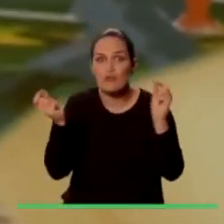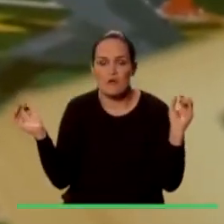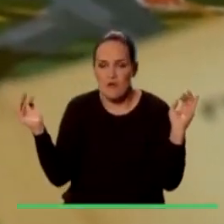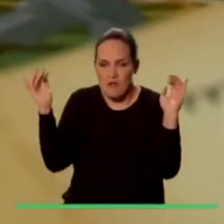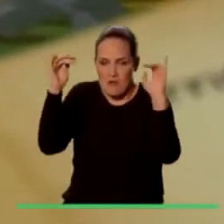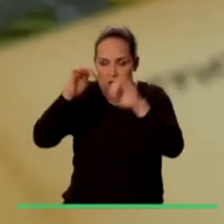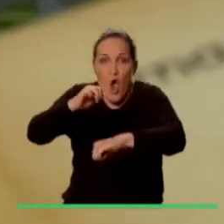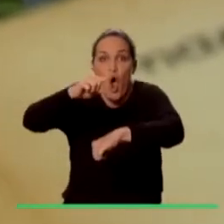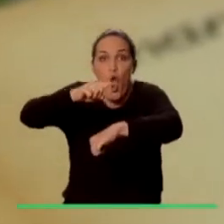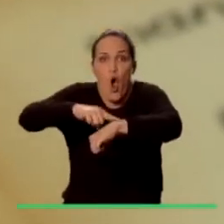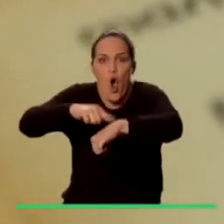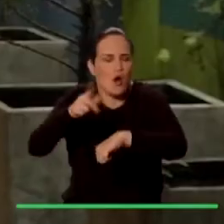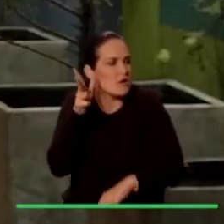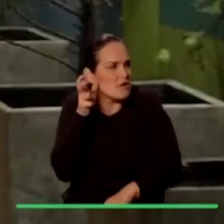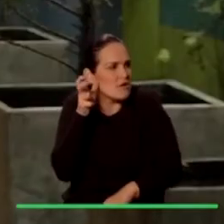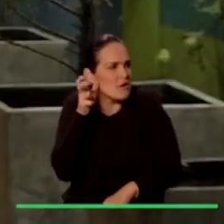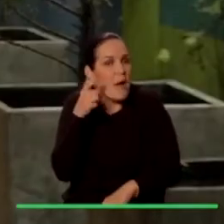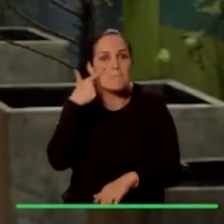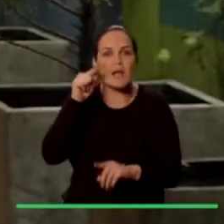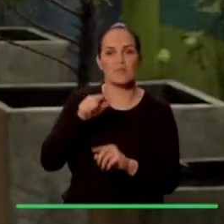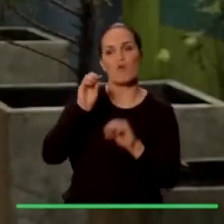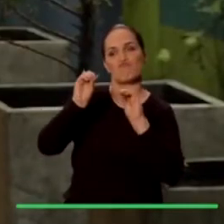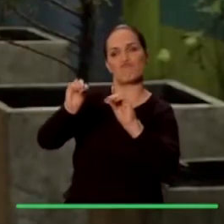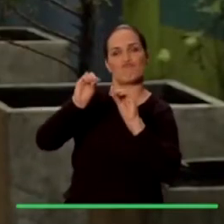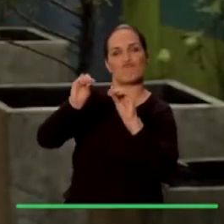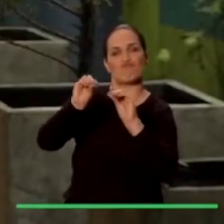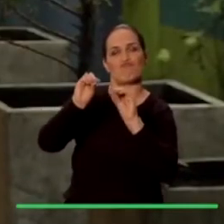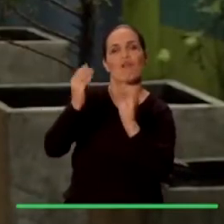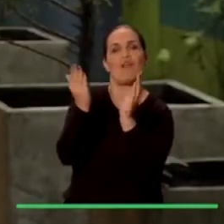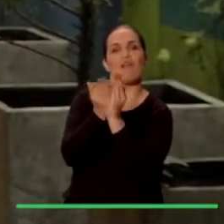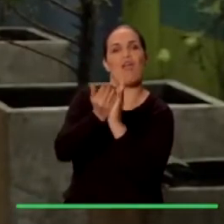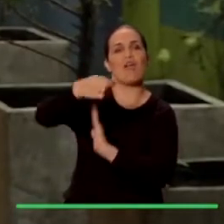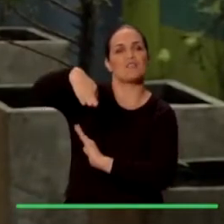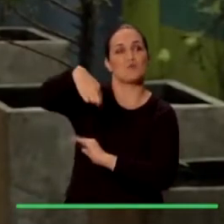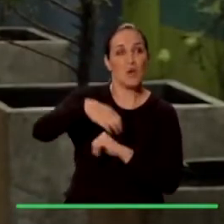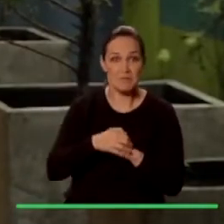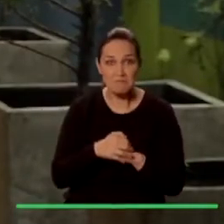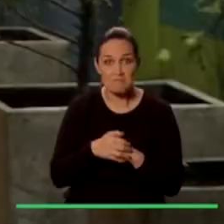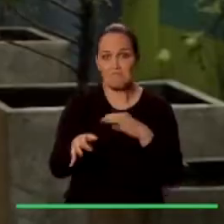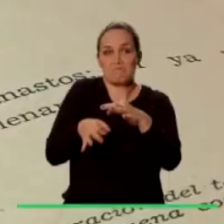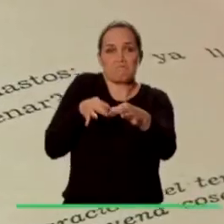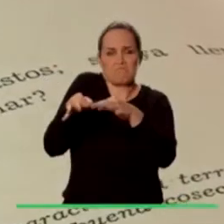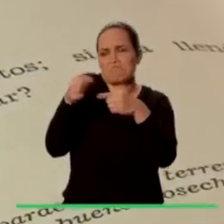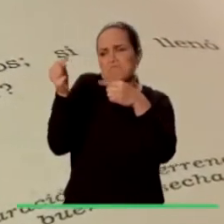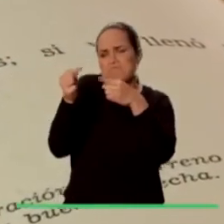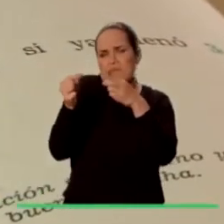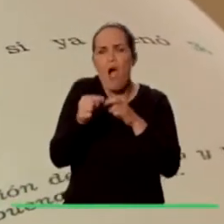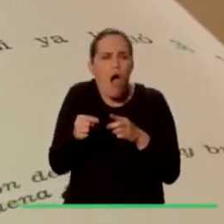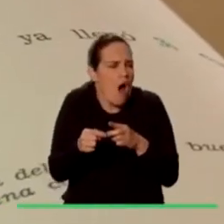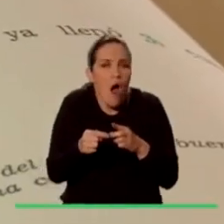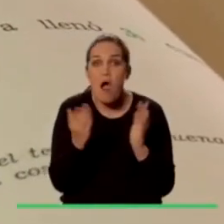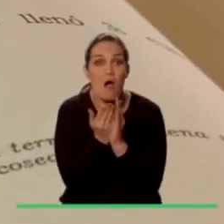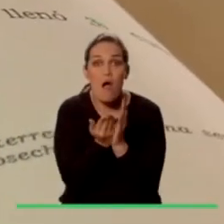que se reunían en torno a la radio. Había unas horas específicas en las que se impartían unas lecciones, esas lecciones se llamaban las